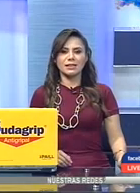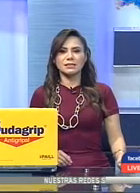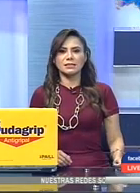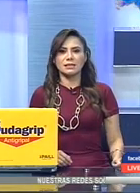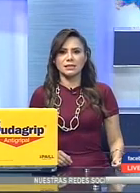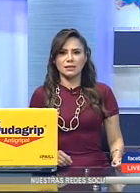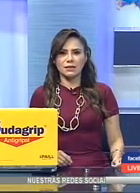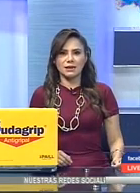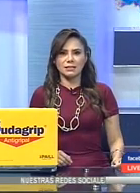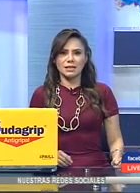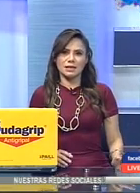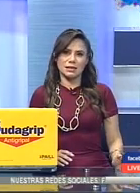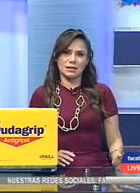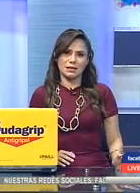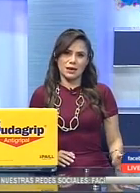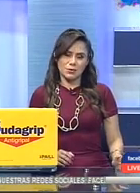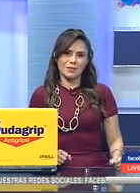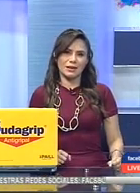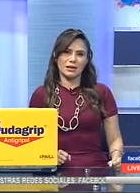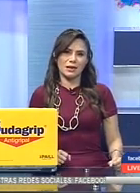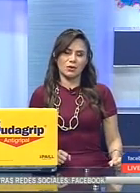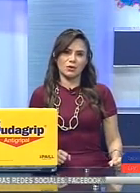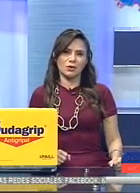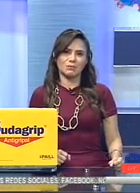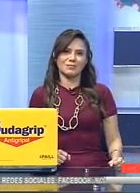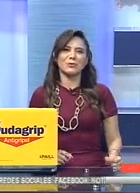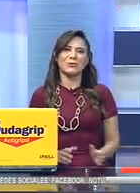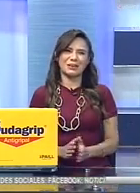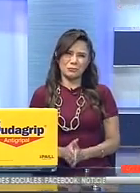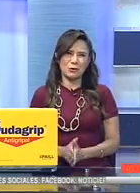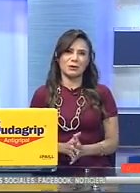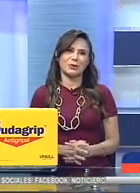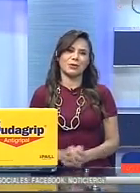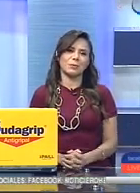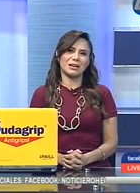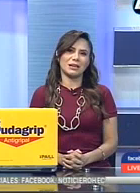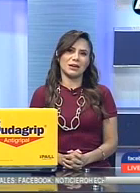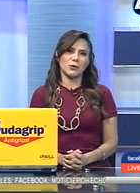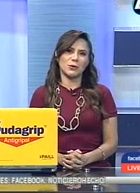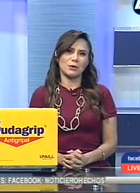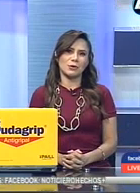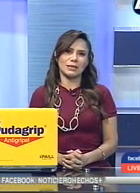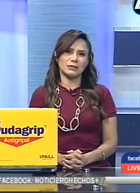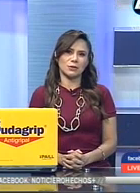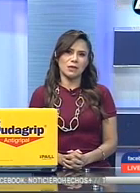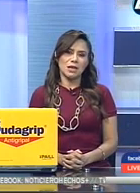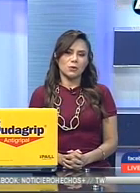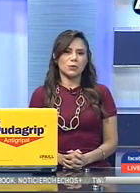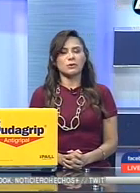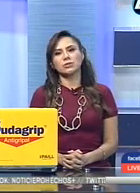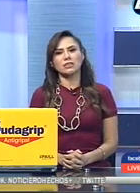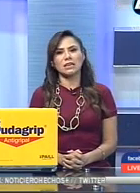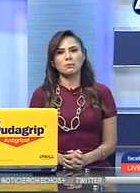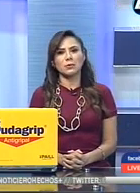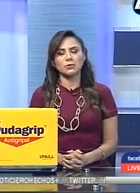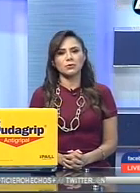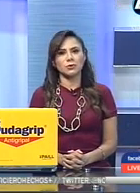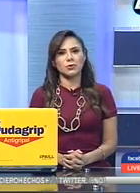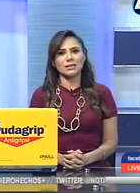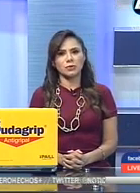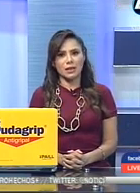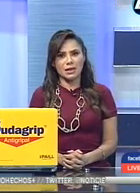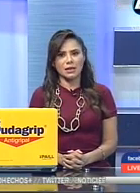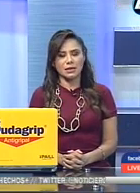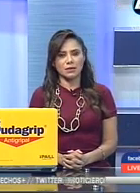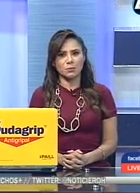Y bueno, acerca de estas iniciativas y la nueva ley al código, la nueva reforma al código penal que incluye un nuevo delito, uno de nuestros equipos